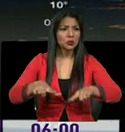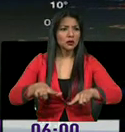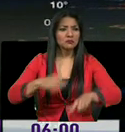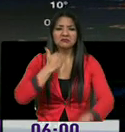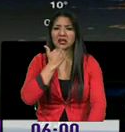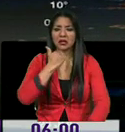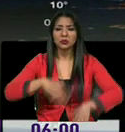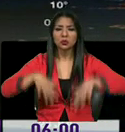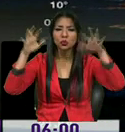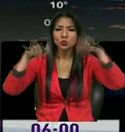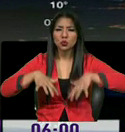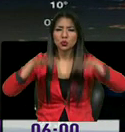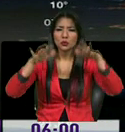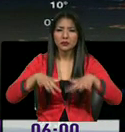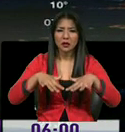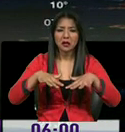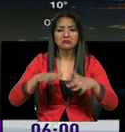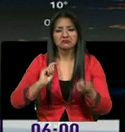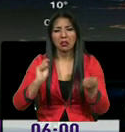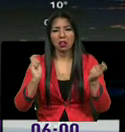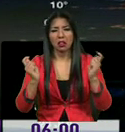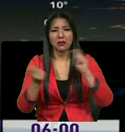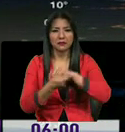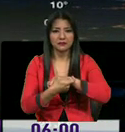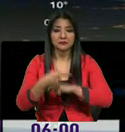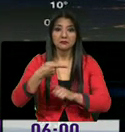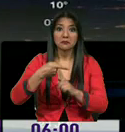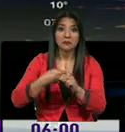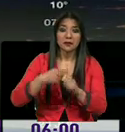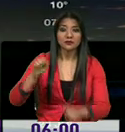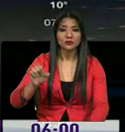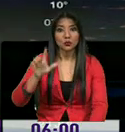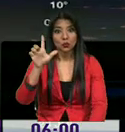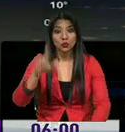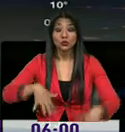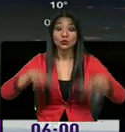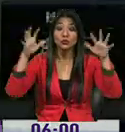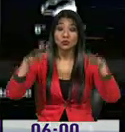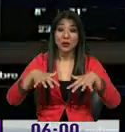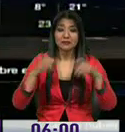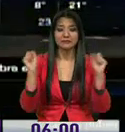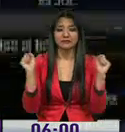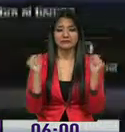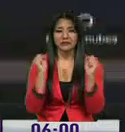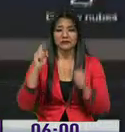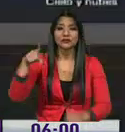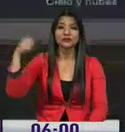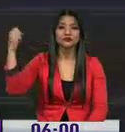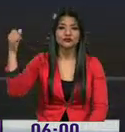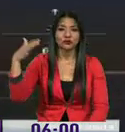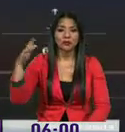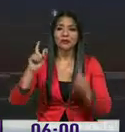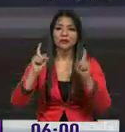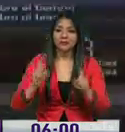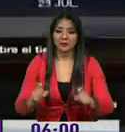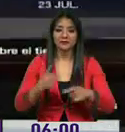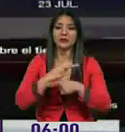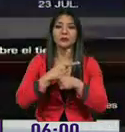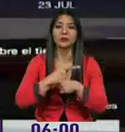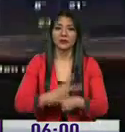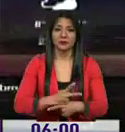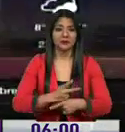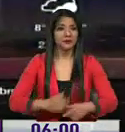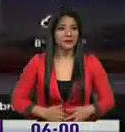muy variable y cambiante en este mes de julio. Llueve, hace frío, hace sol, en fin, salga con las precauciones del caso.